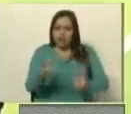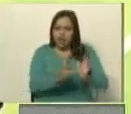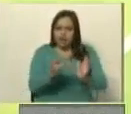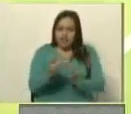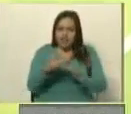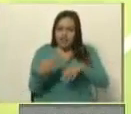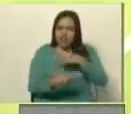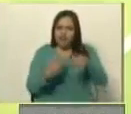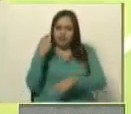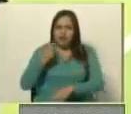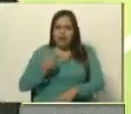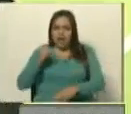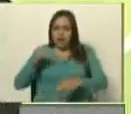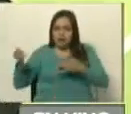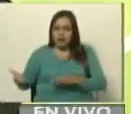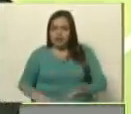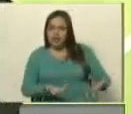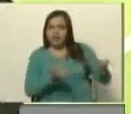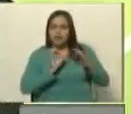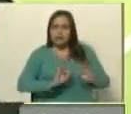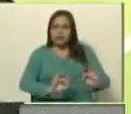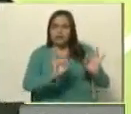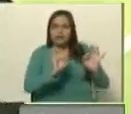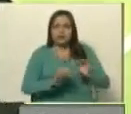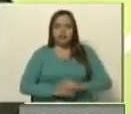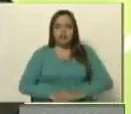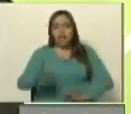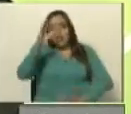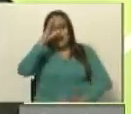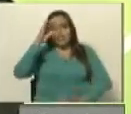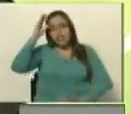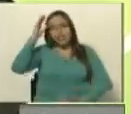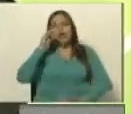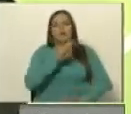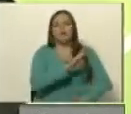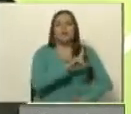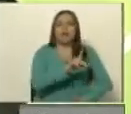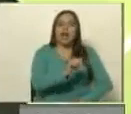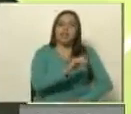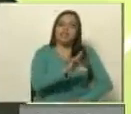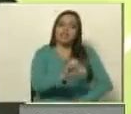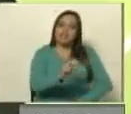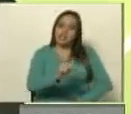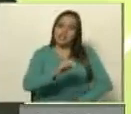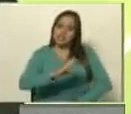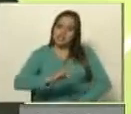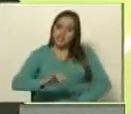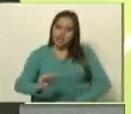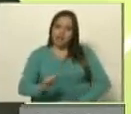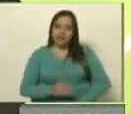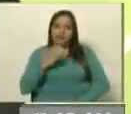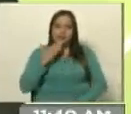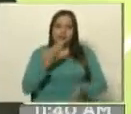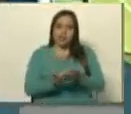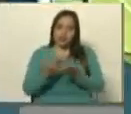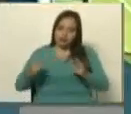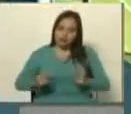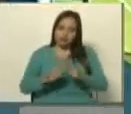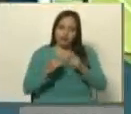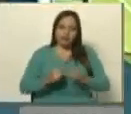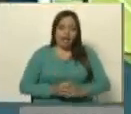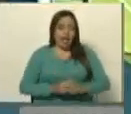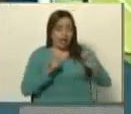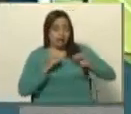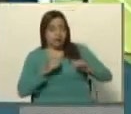Bolivariana, y tenemos a un invitado súper especial, el canciller de la República, Félix Plasencia. Canciller, gracias por estar con nosotros. Gracias, compañero, gracias. Bueno, muy honrado estar